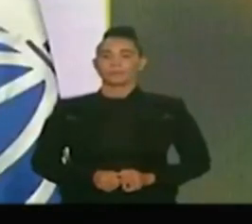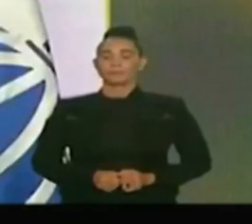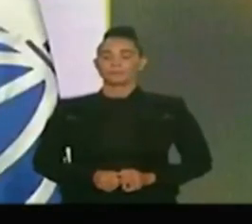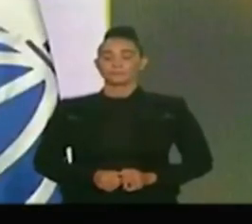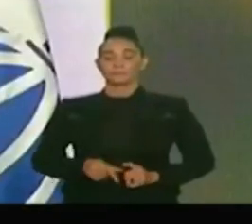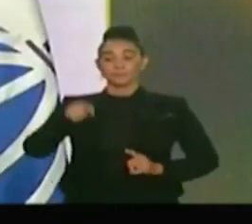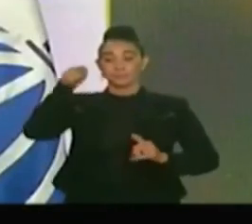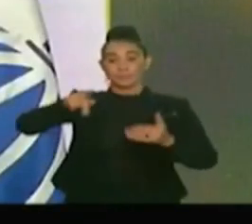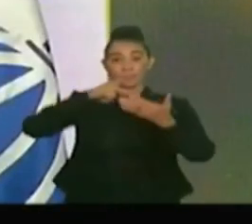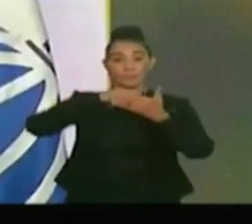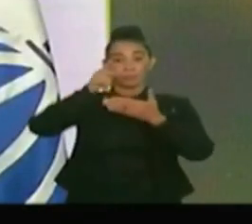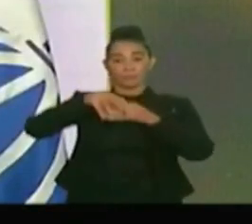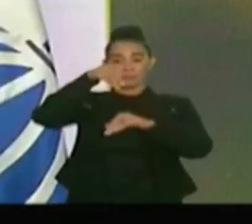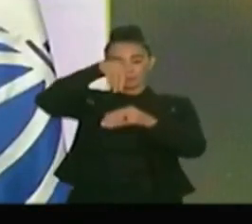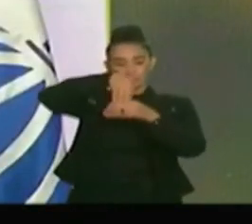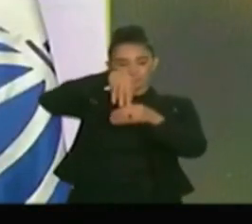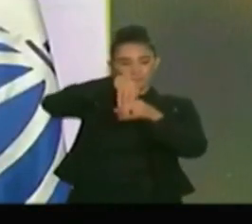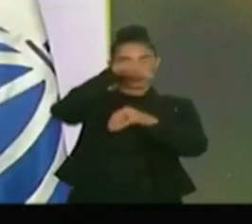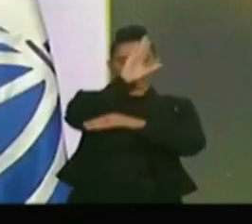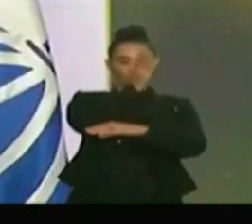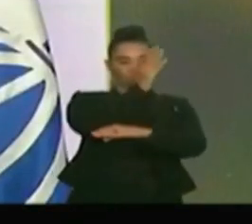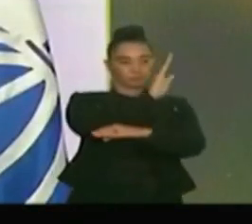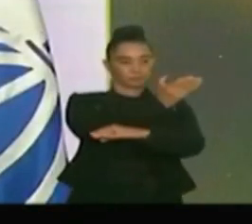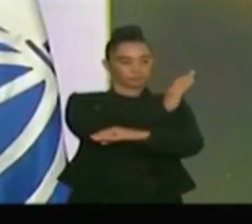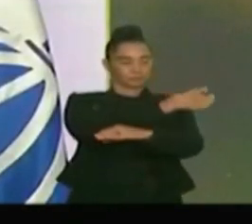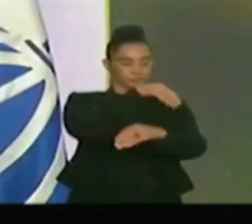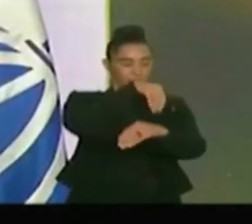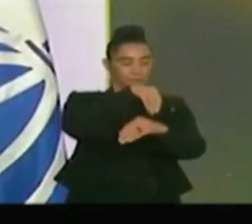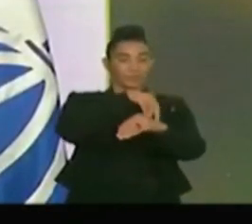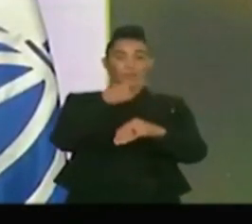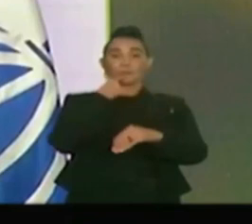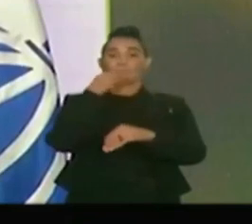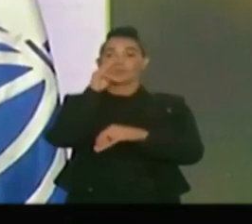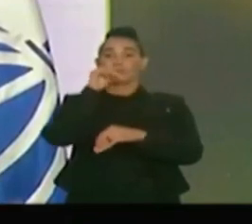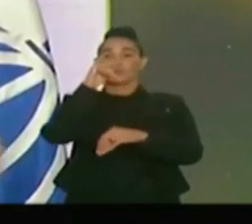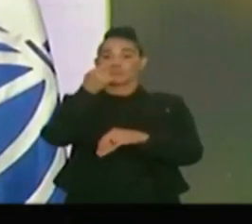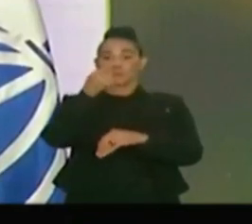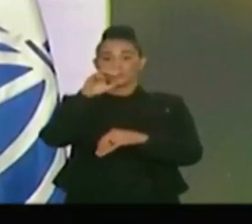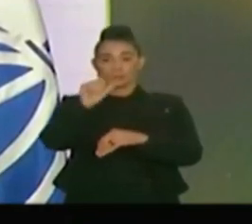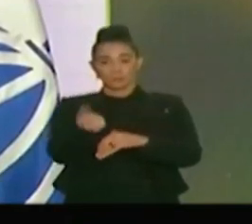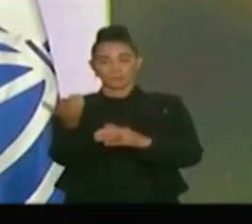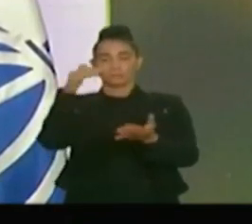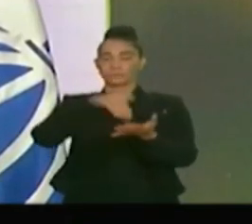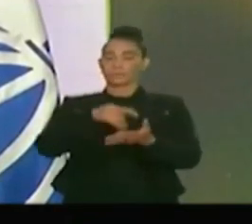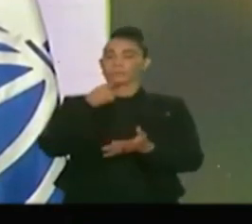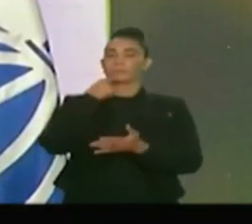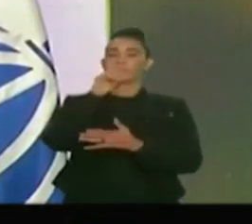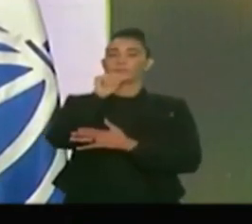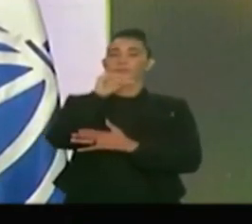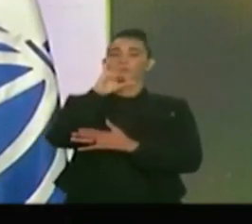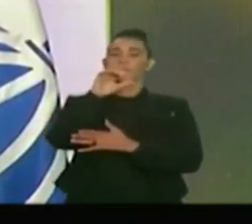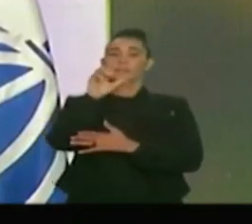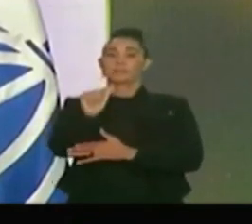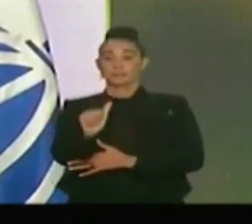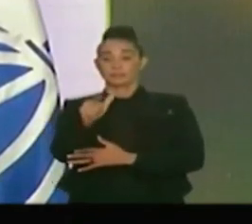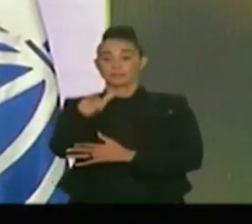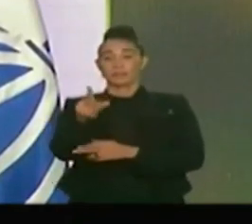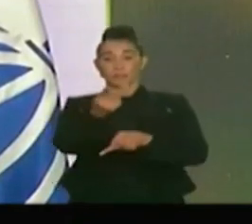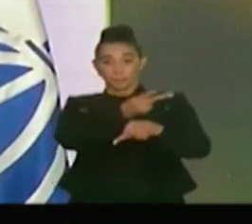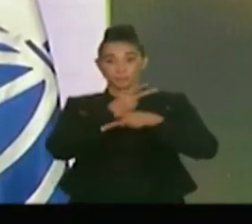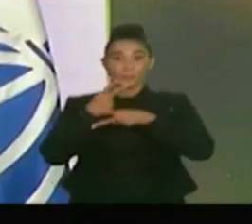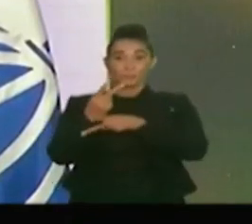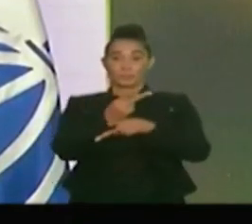Este programa de reforestación, como lo dijo Miguel y lo repitió José Elías, es de